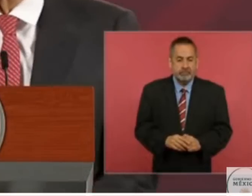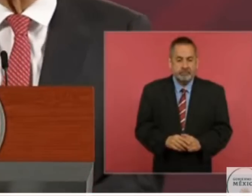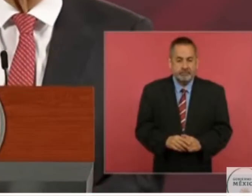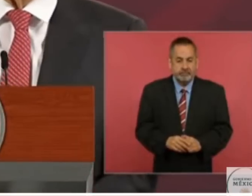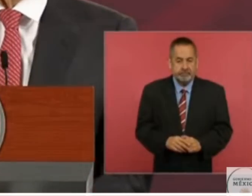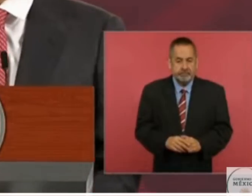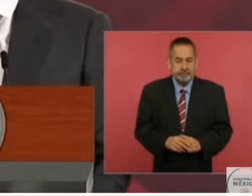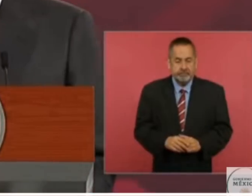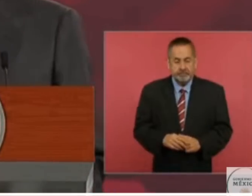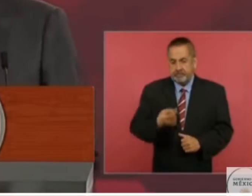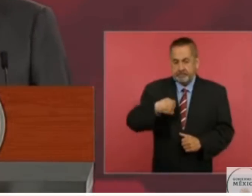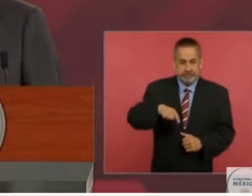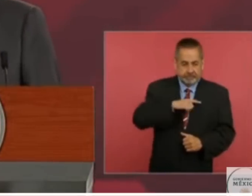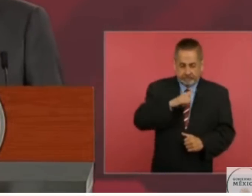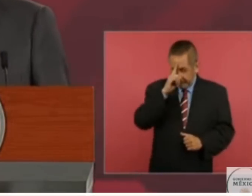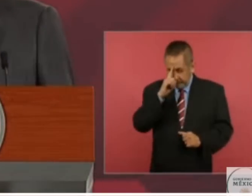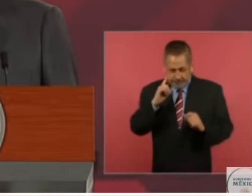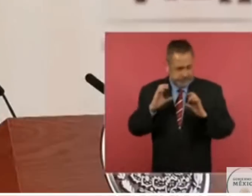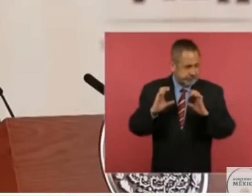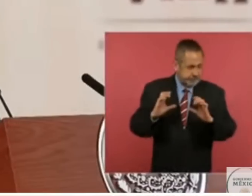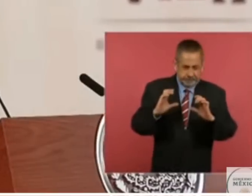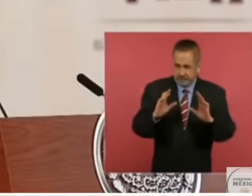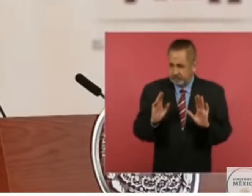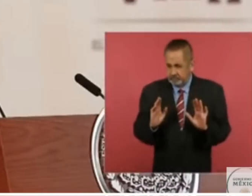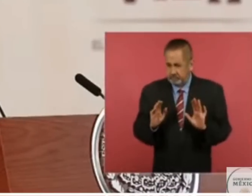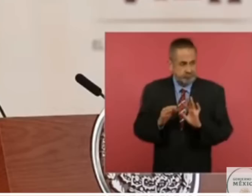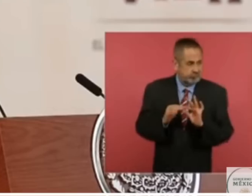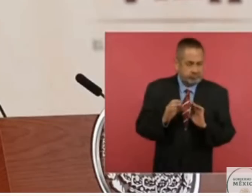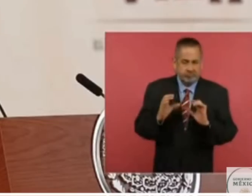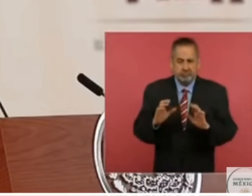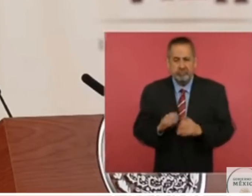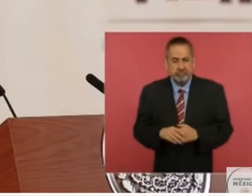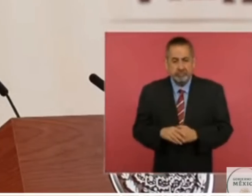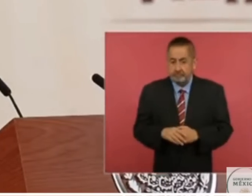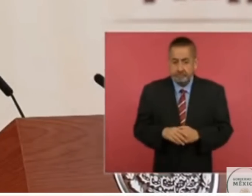pendientes y actuar de manera precavida, ahora más,